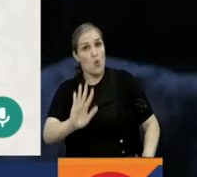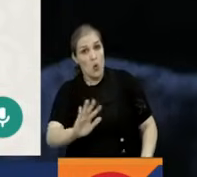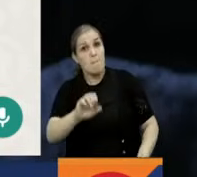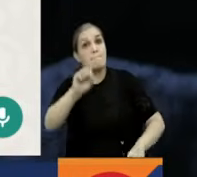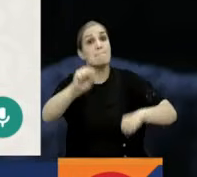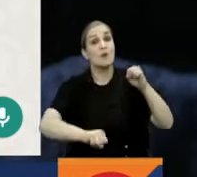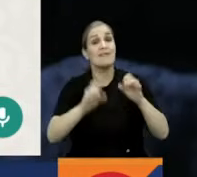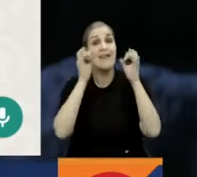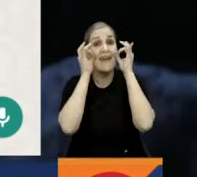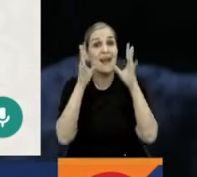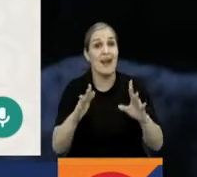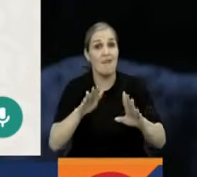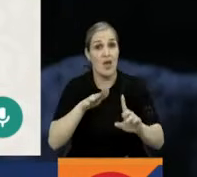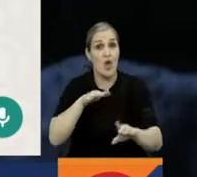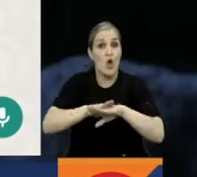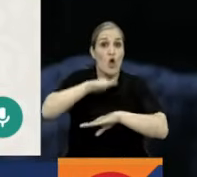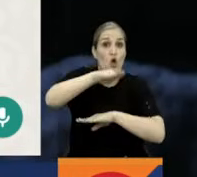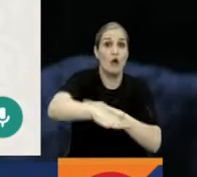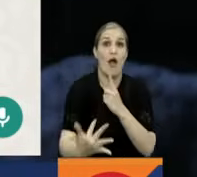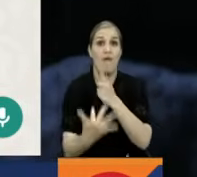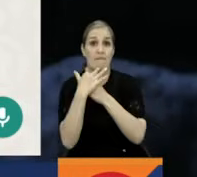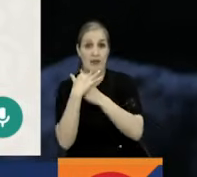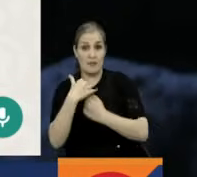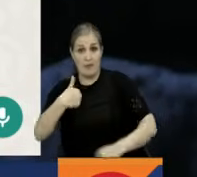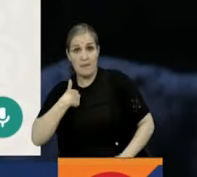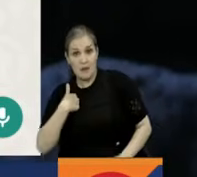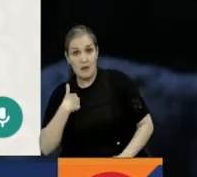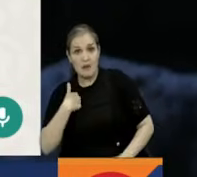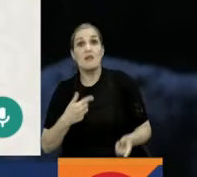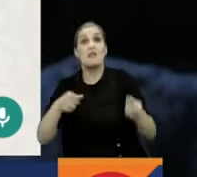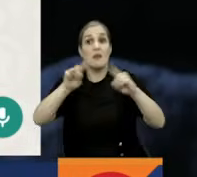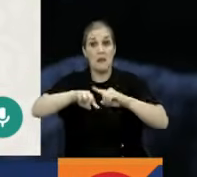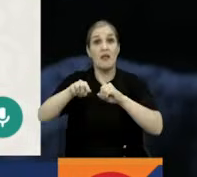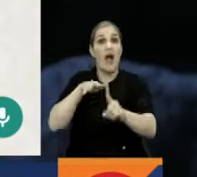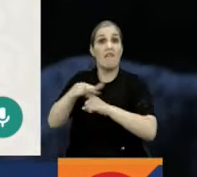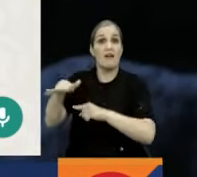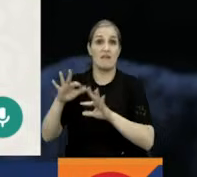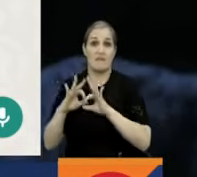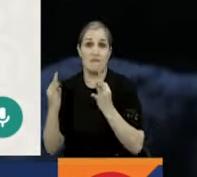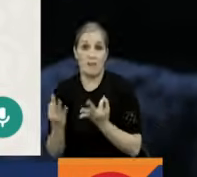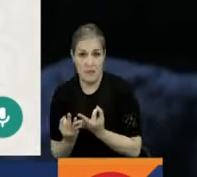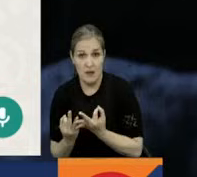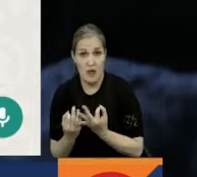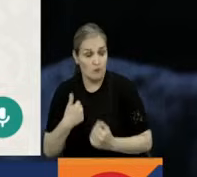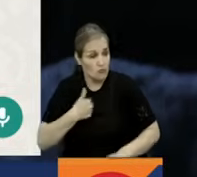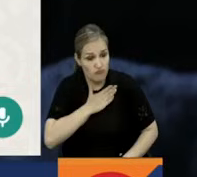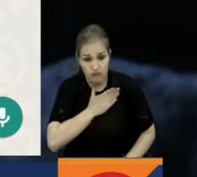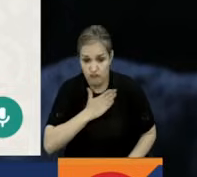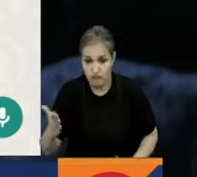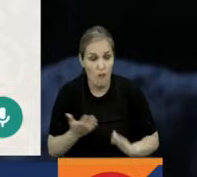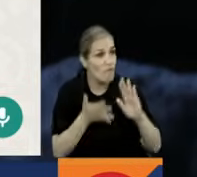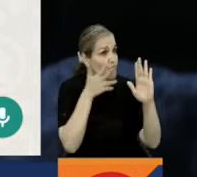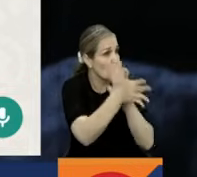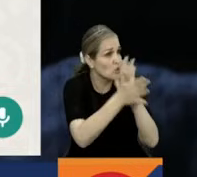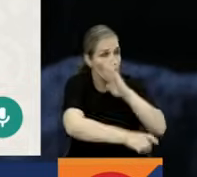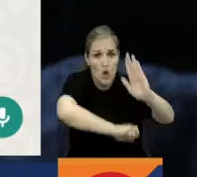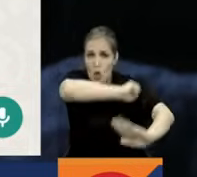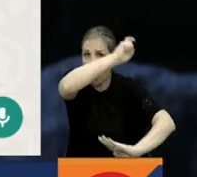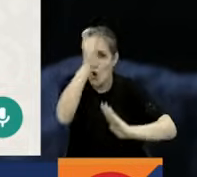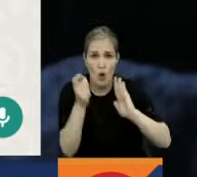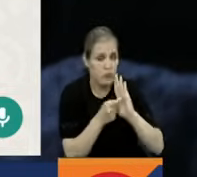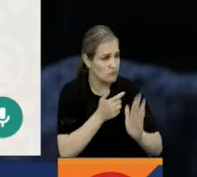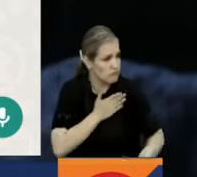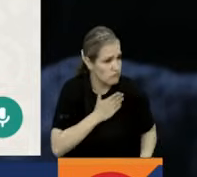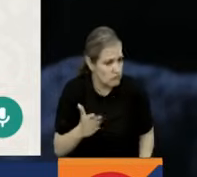tener graves repercusiones, no solo para mí, sino también para mi familia. Estoy dispuesto a suministrar la información en todo lo que